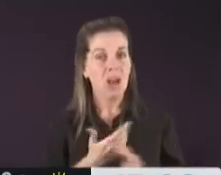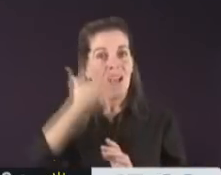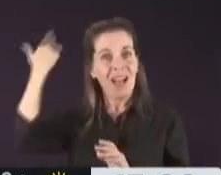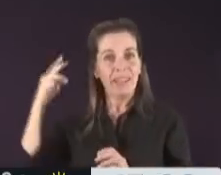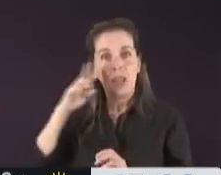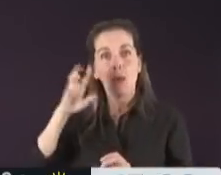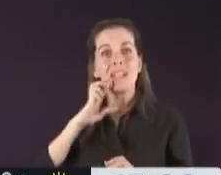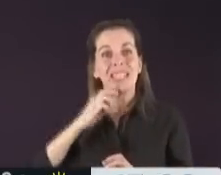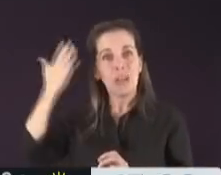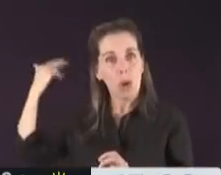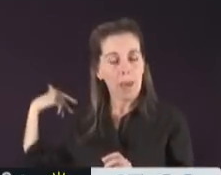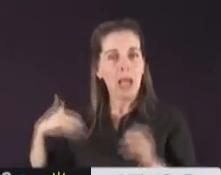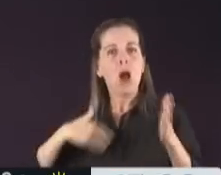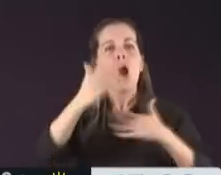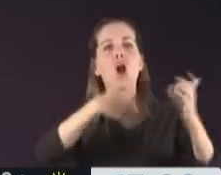gobierno,